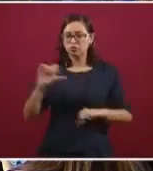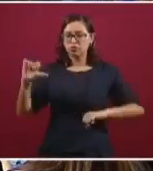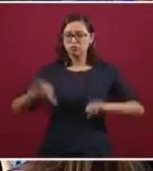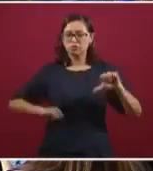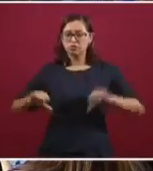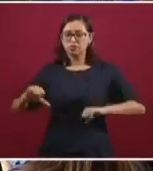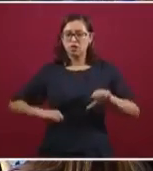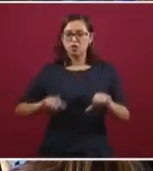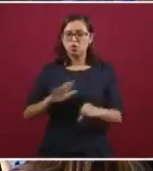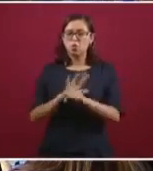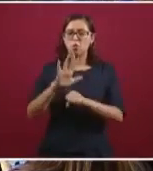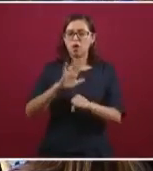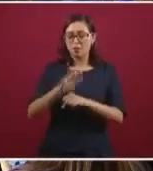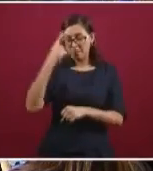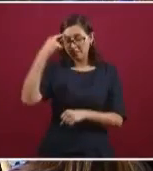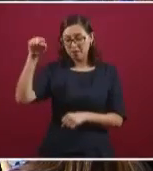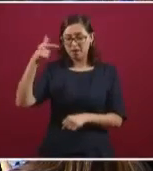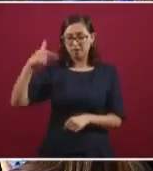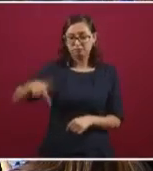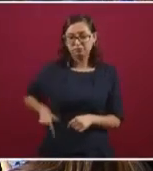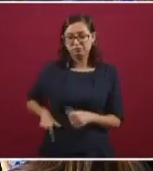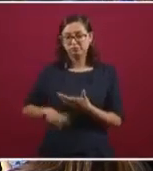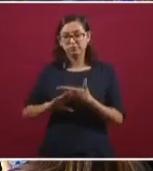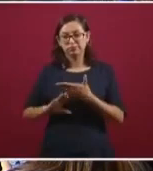la proliferación de las armas?